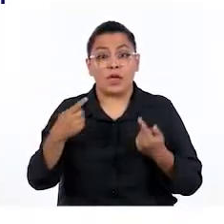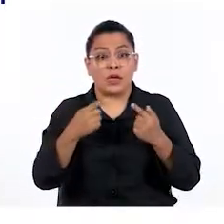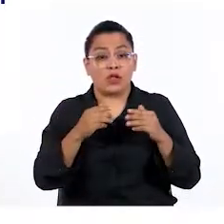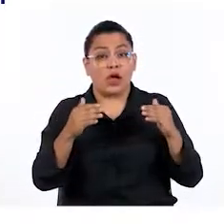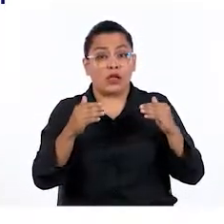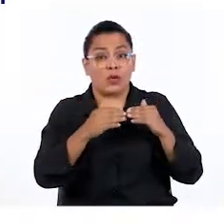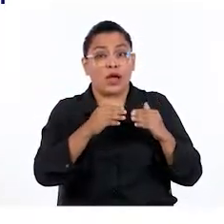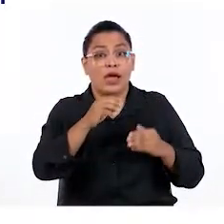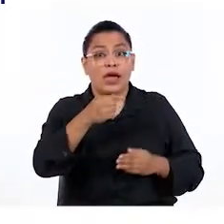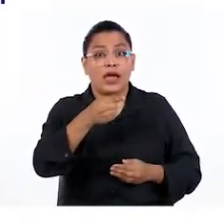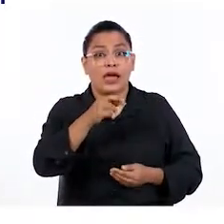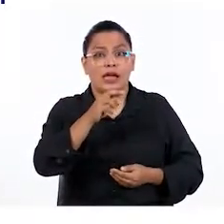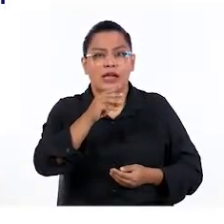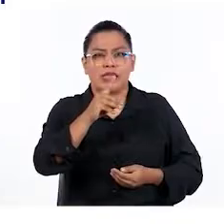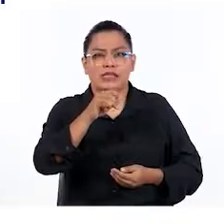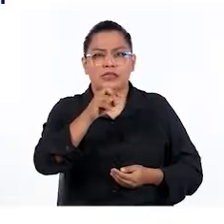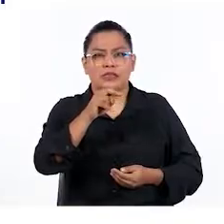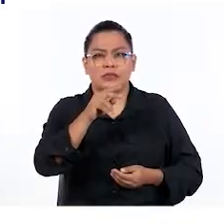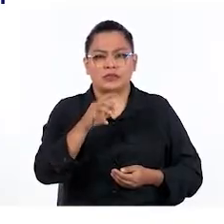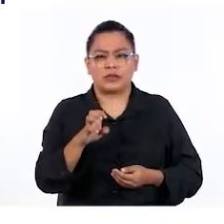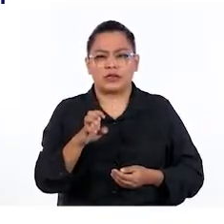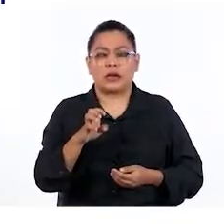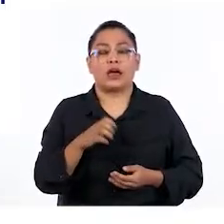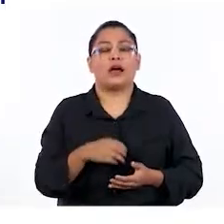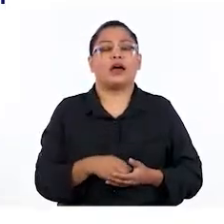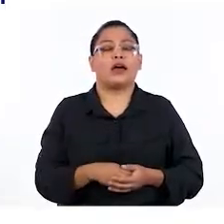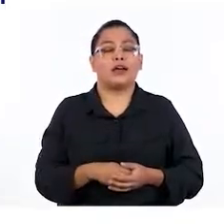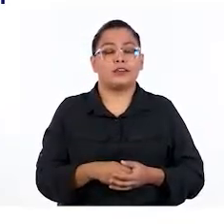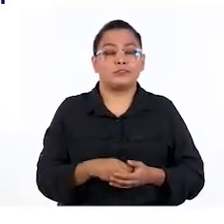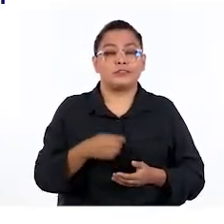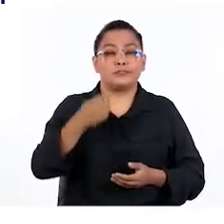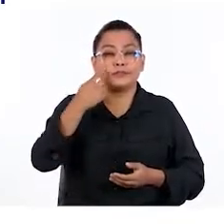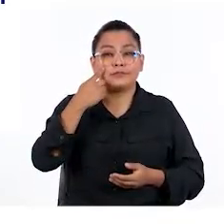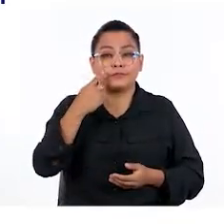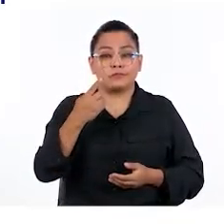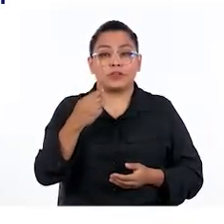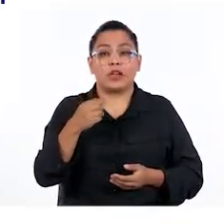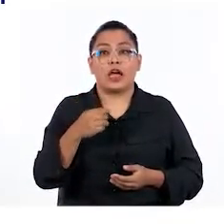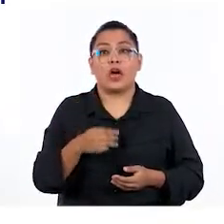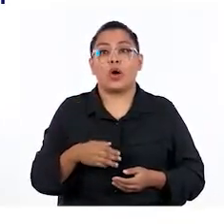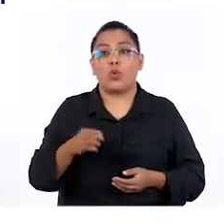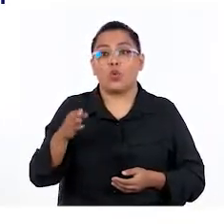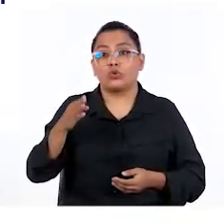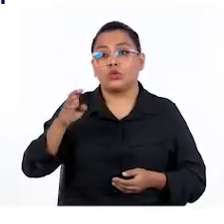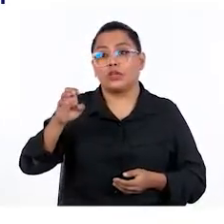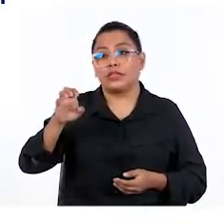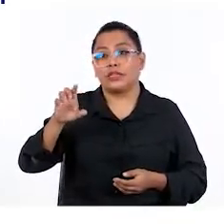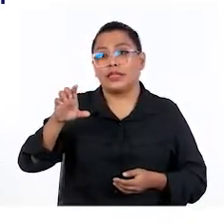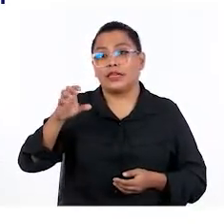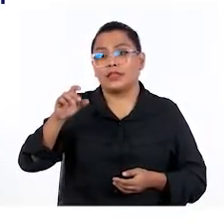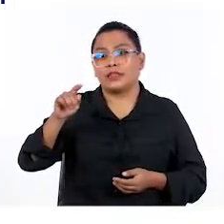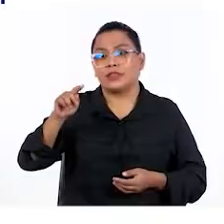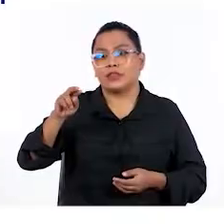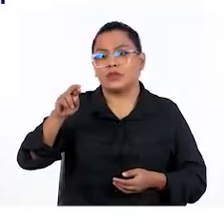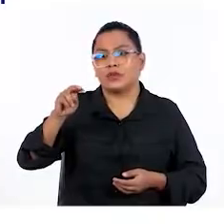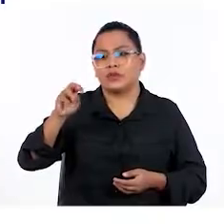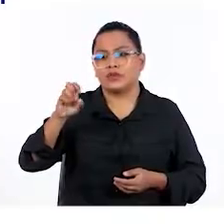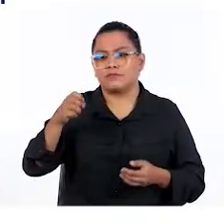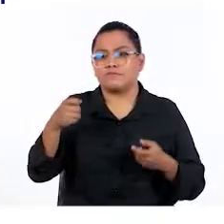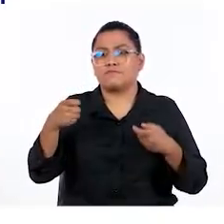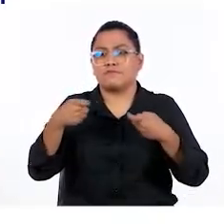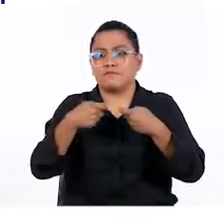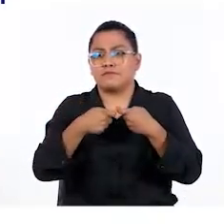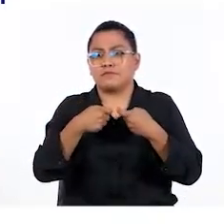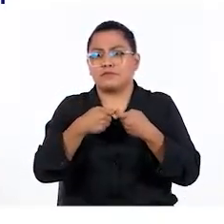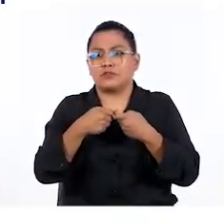gradientes? Resulta que este tipo de biomoléculas presenta electrones de alta energía. Estos electrones